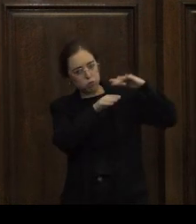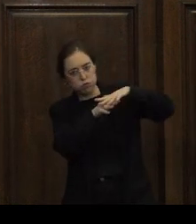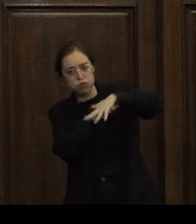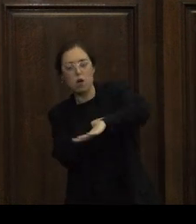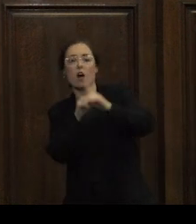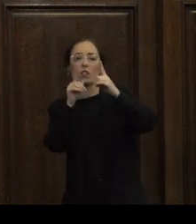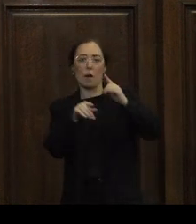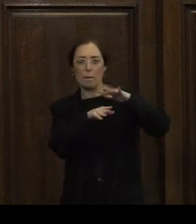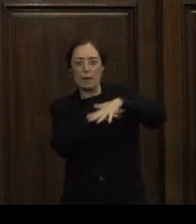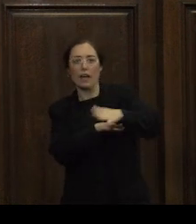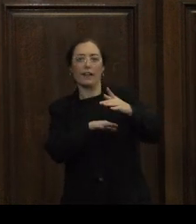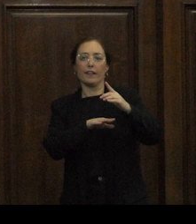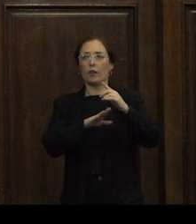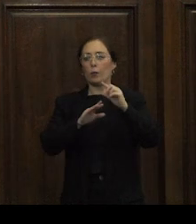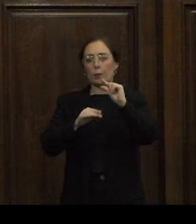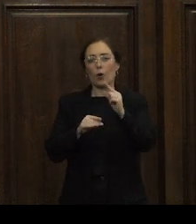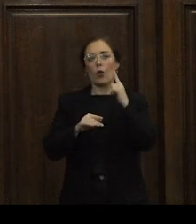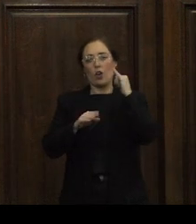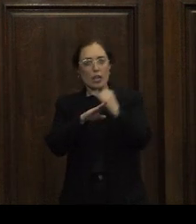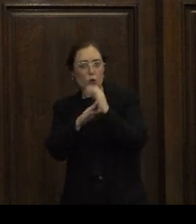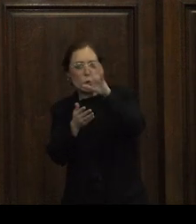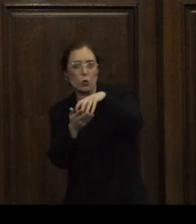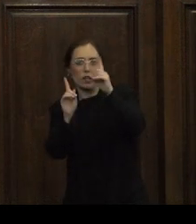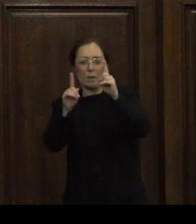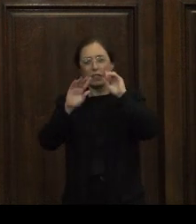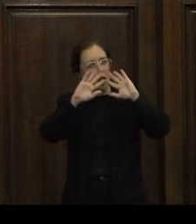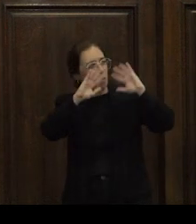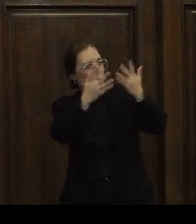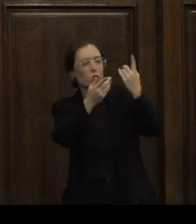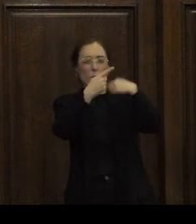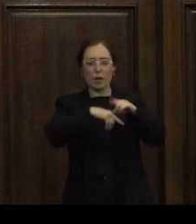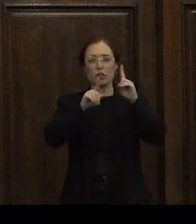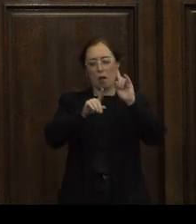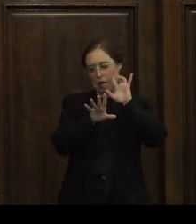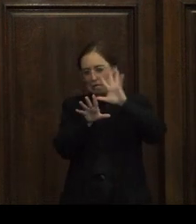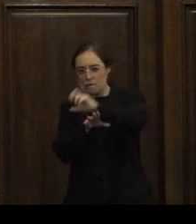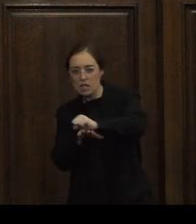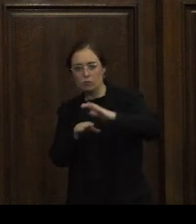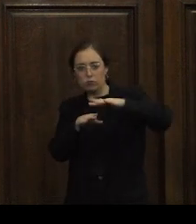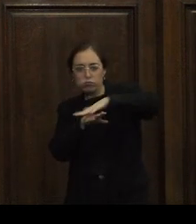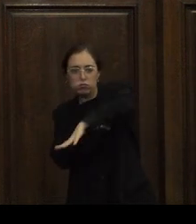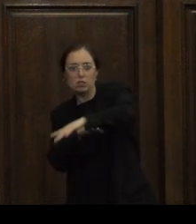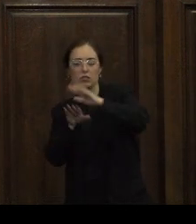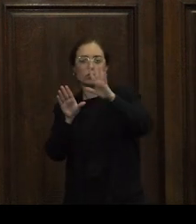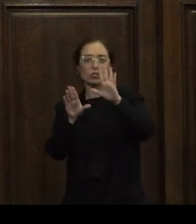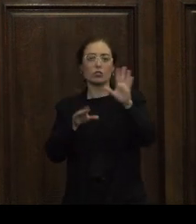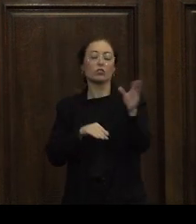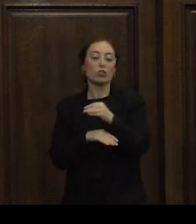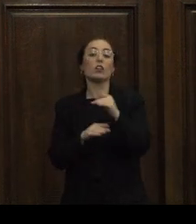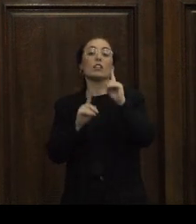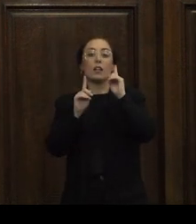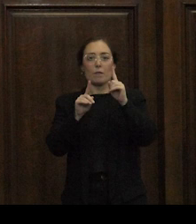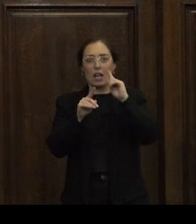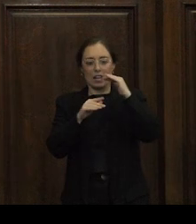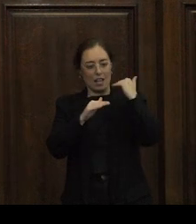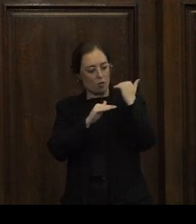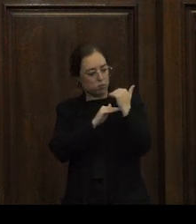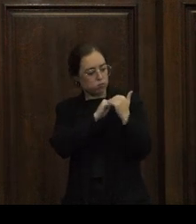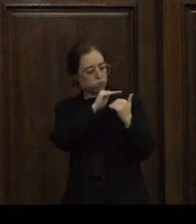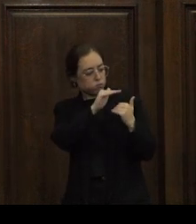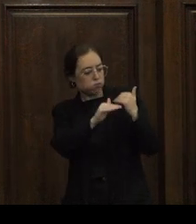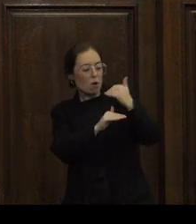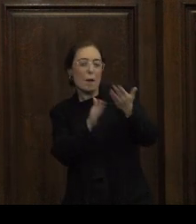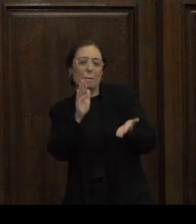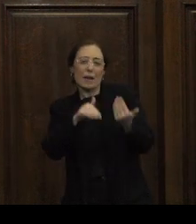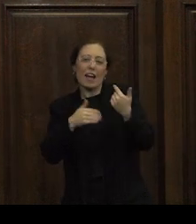no solo mecanizador, industrializador del mundo, sino también colonizador, hacia estos cuerpos